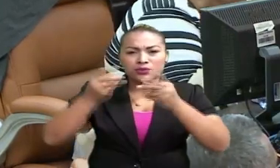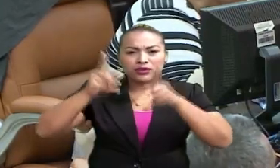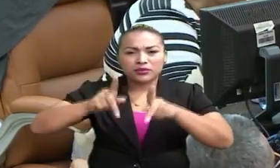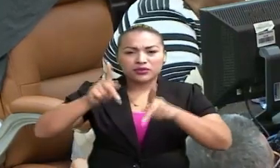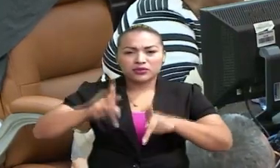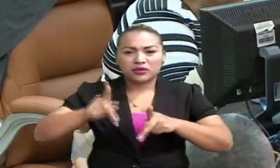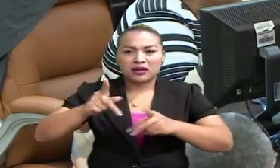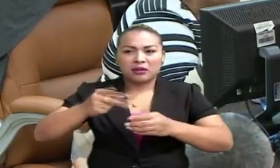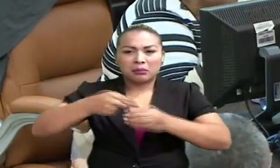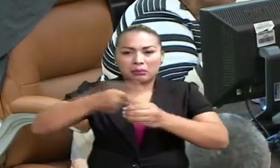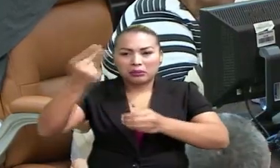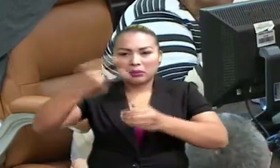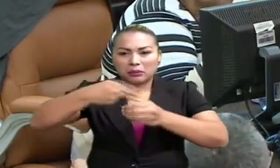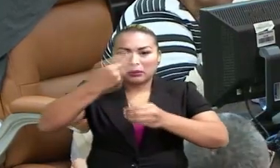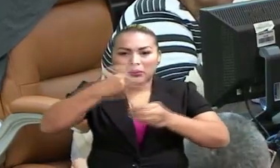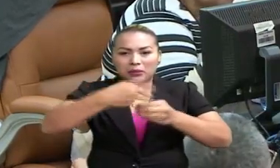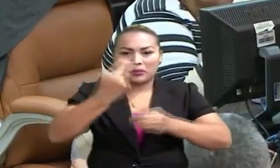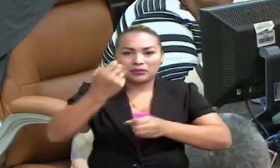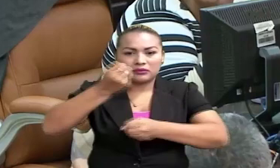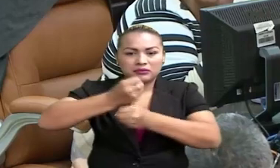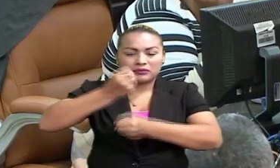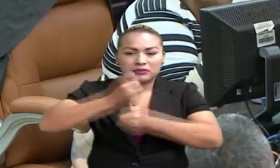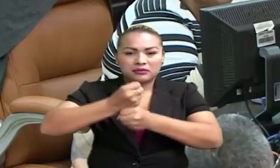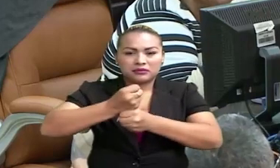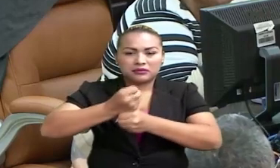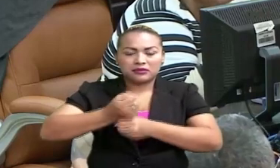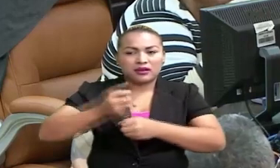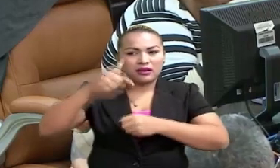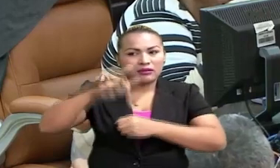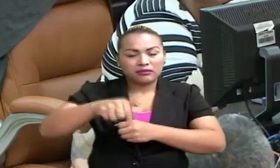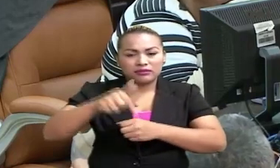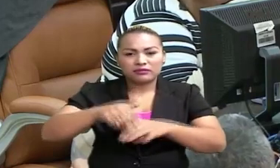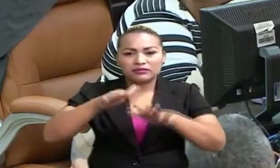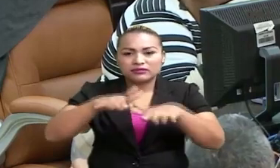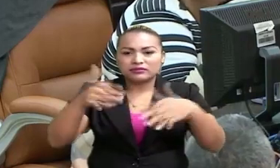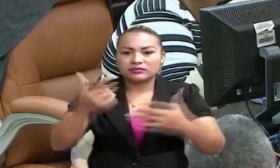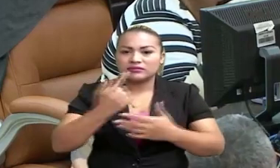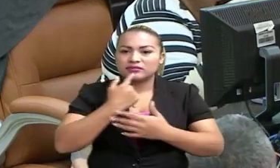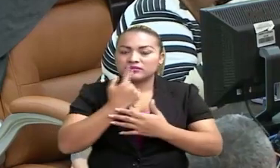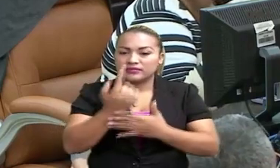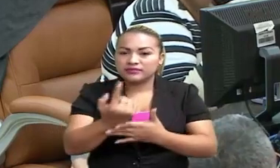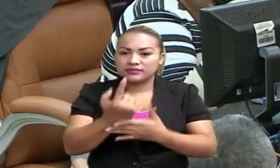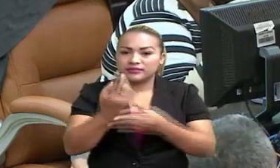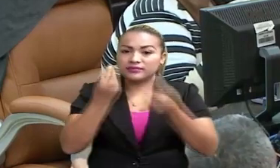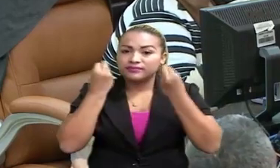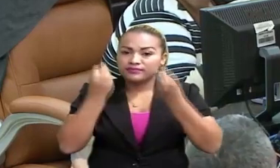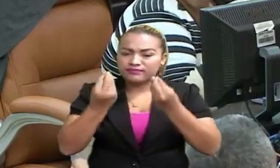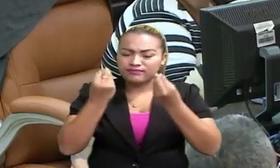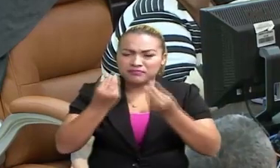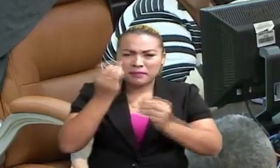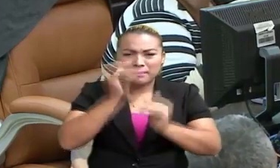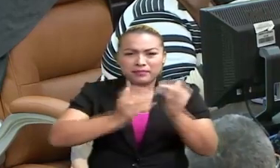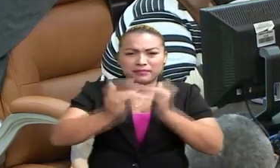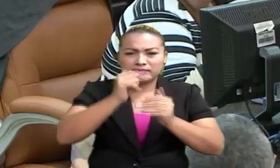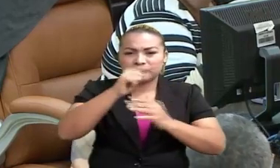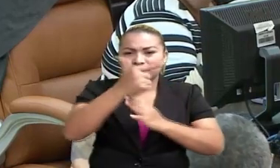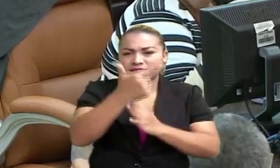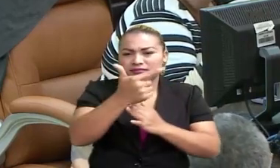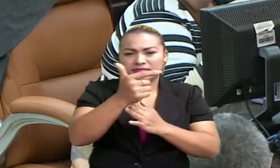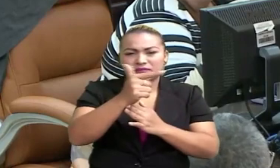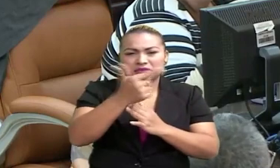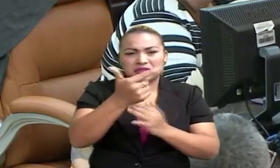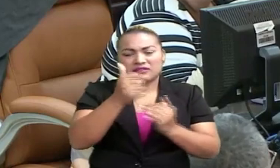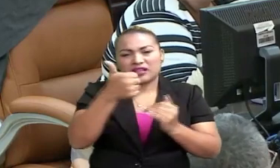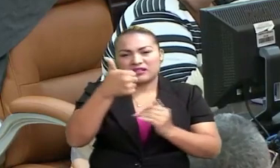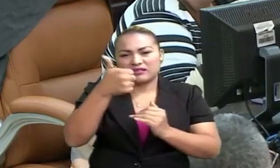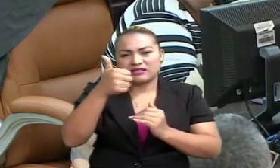esos diputados que ahorita se están rasgando las vestiduras por esa supuesta amenaza de los más de 175